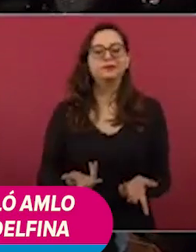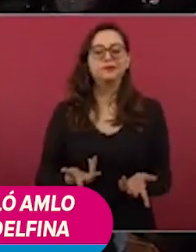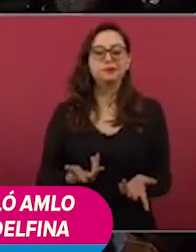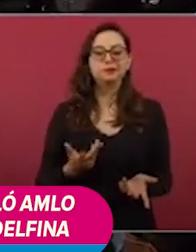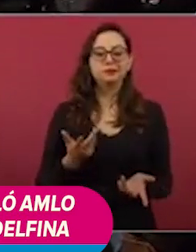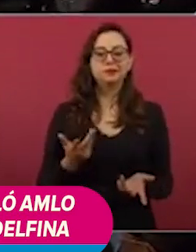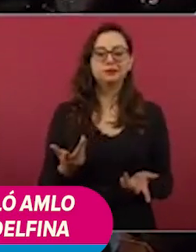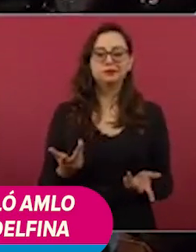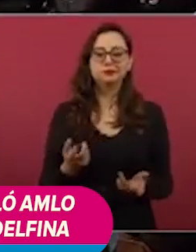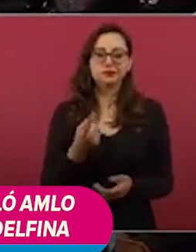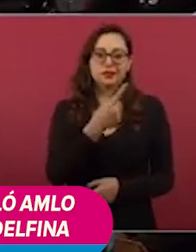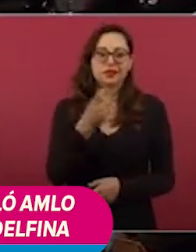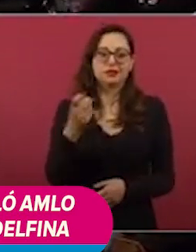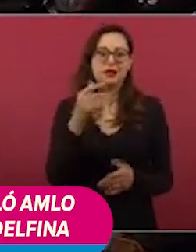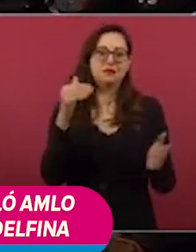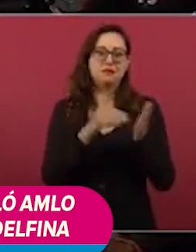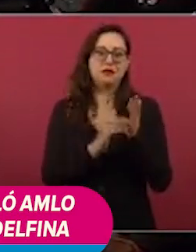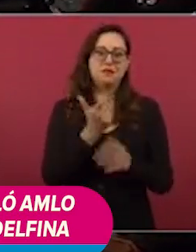nada más la diferencia